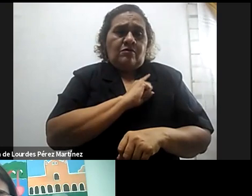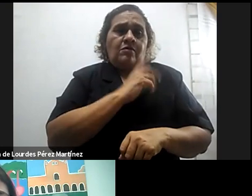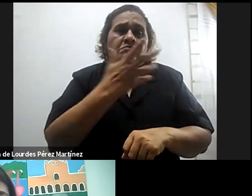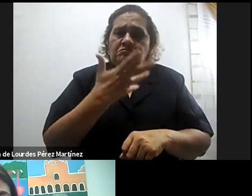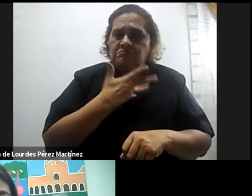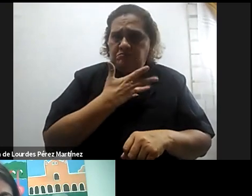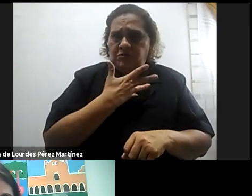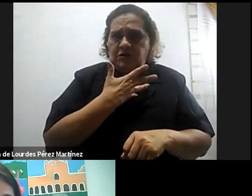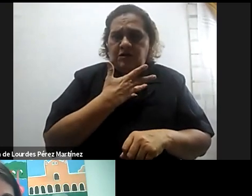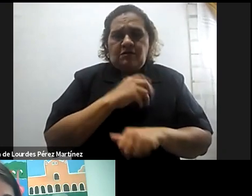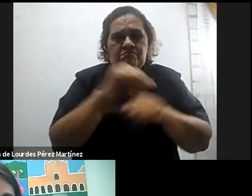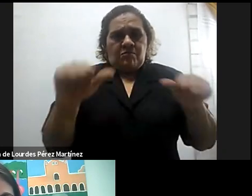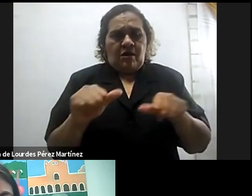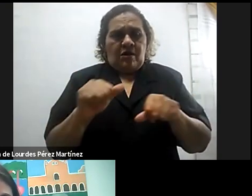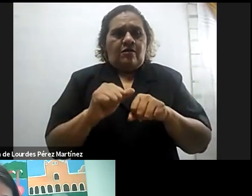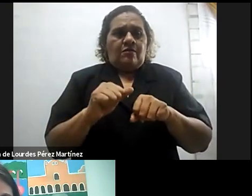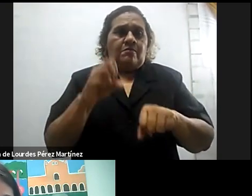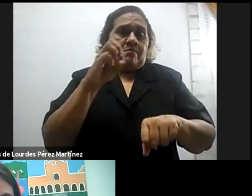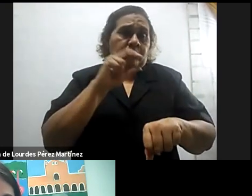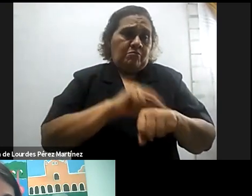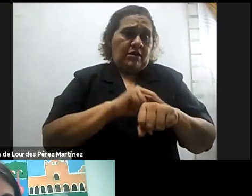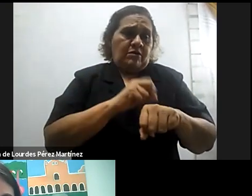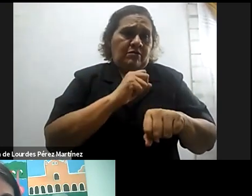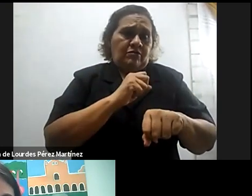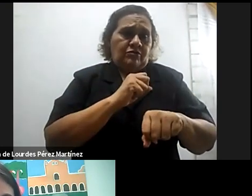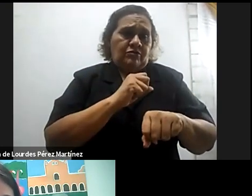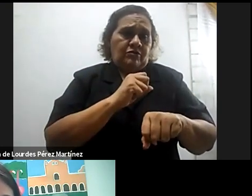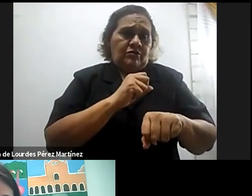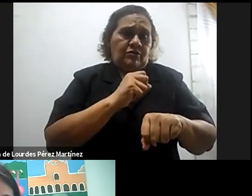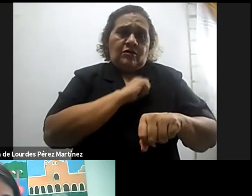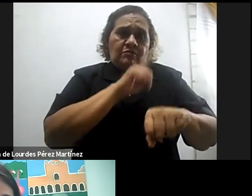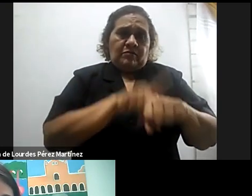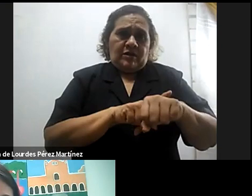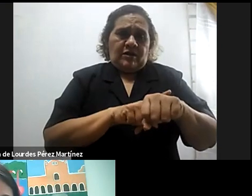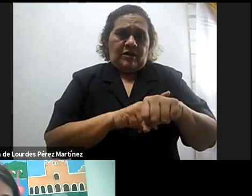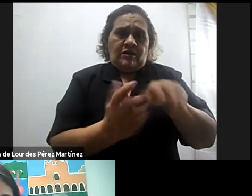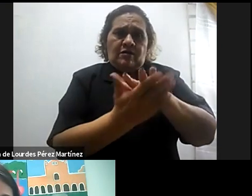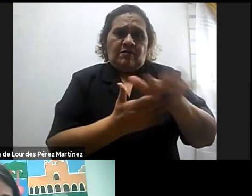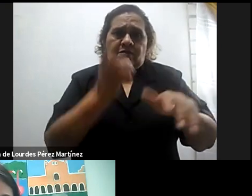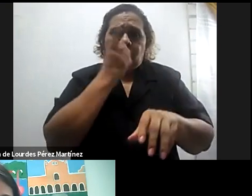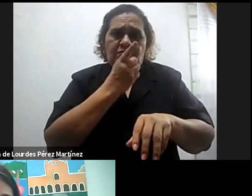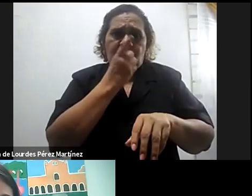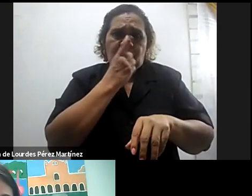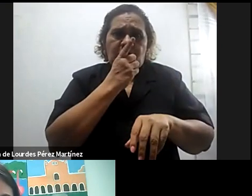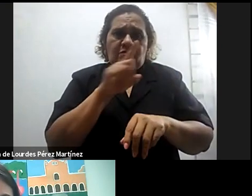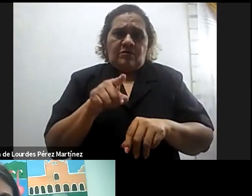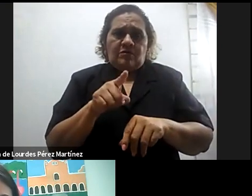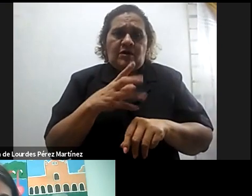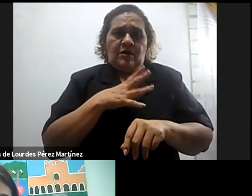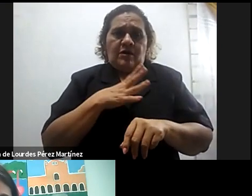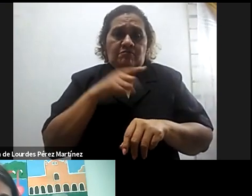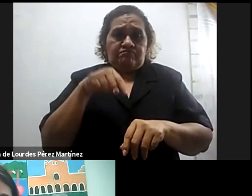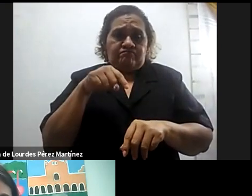con médicos especialistas, ¿no? En pie diabético. Por supuesto, por ejemplo, el Centro de Salud de Mérida tiene una